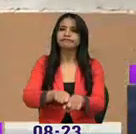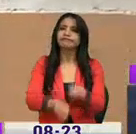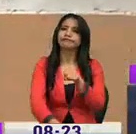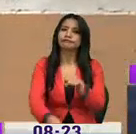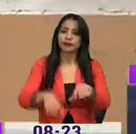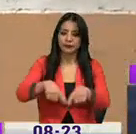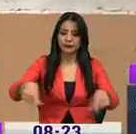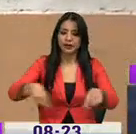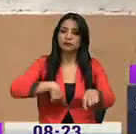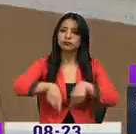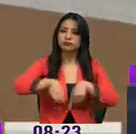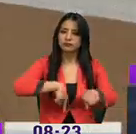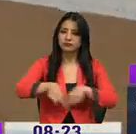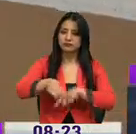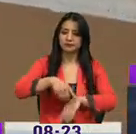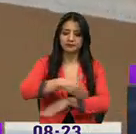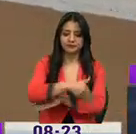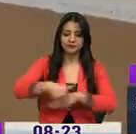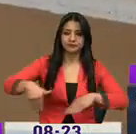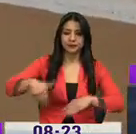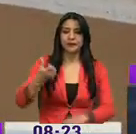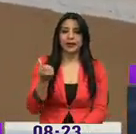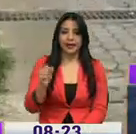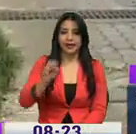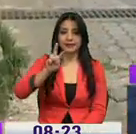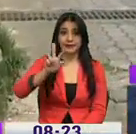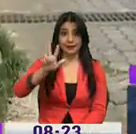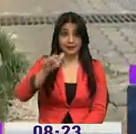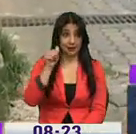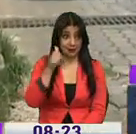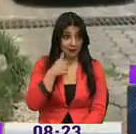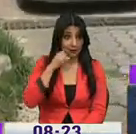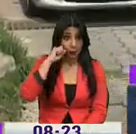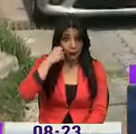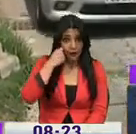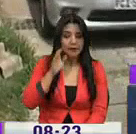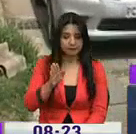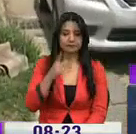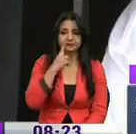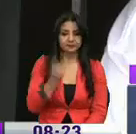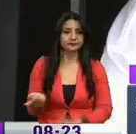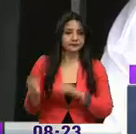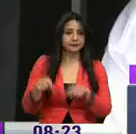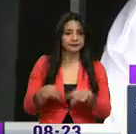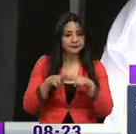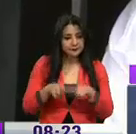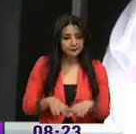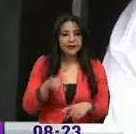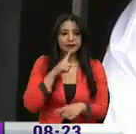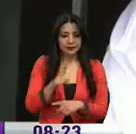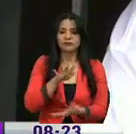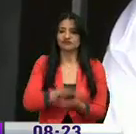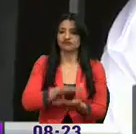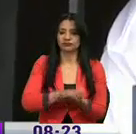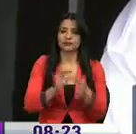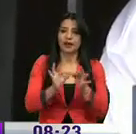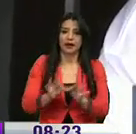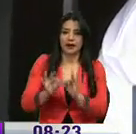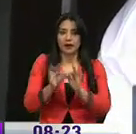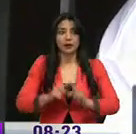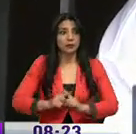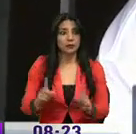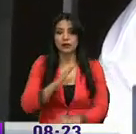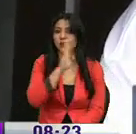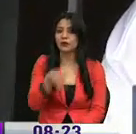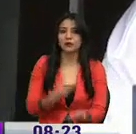esta vía tan transitada en la intersección de la S23A. Un señor vino a ver y dijo que iba a componer, pero el problema es que